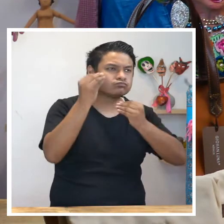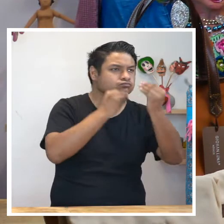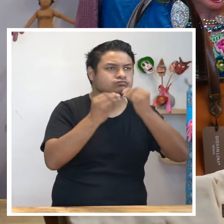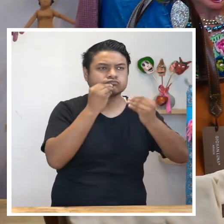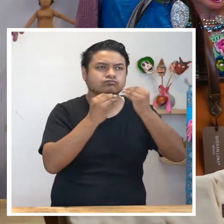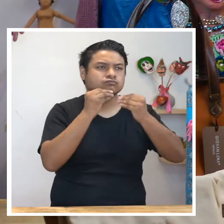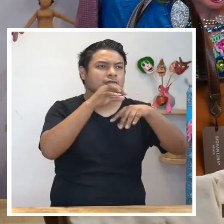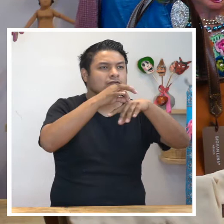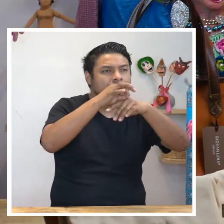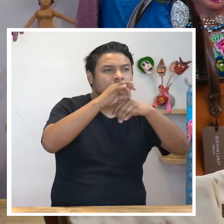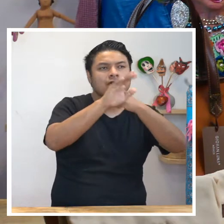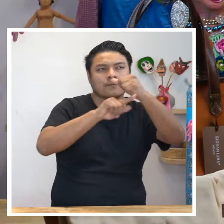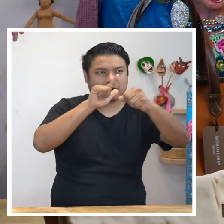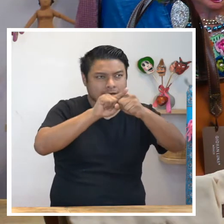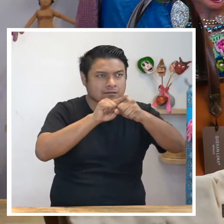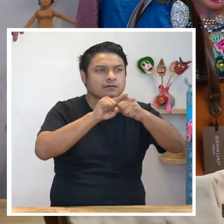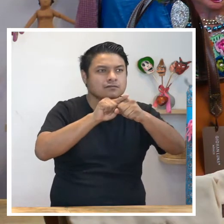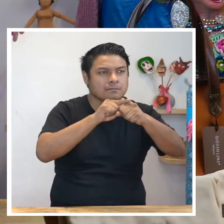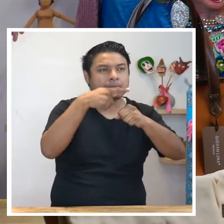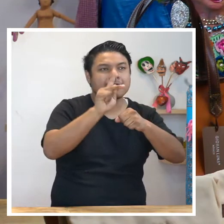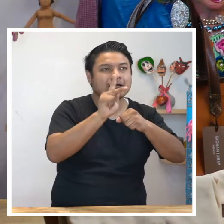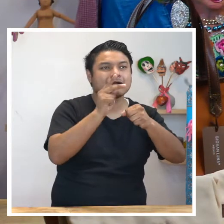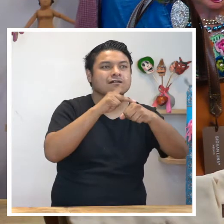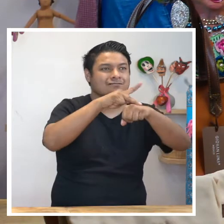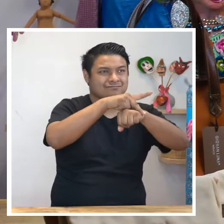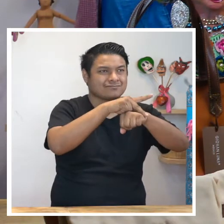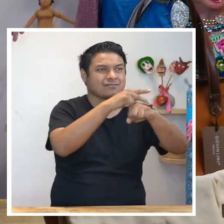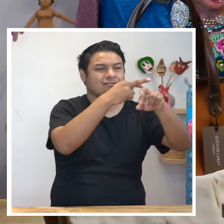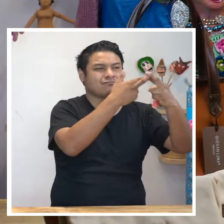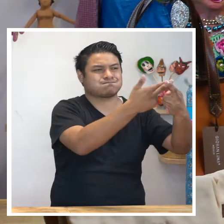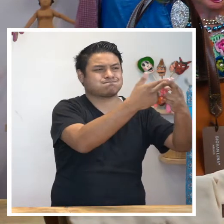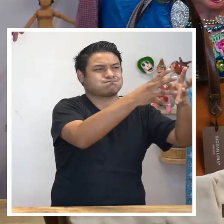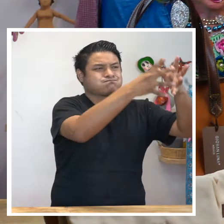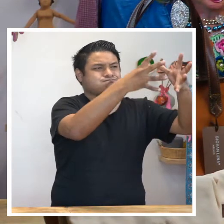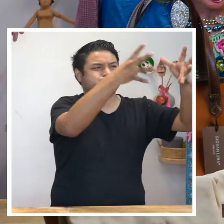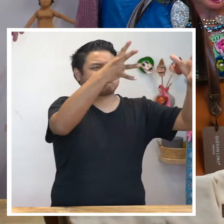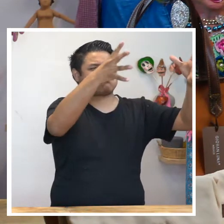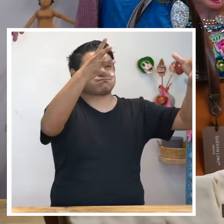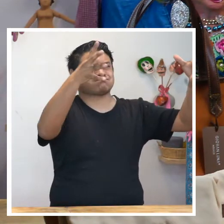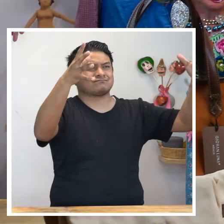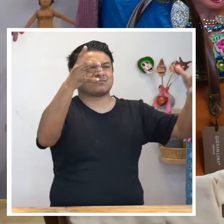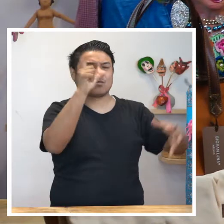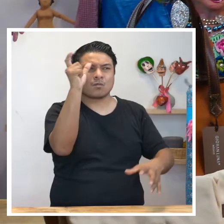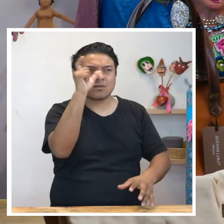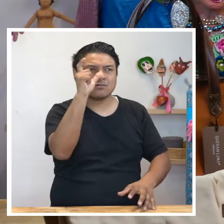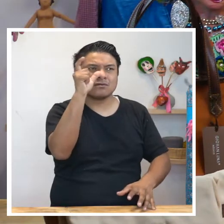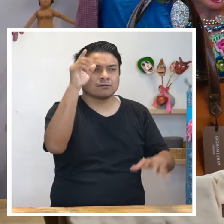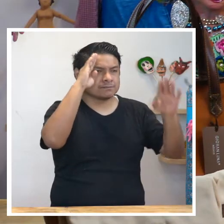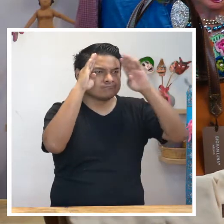pintar las casas. Entonces, ya una vez que tenían la piel preparada, pues obviamente